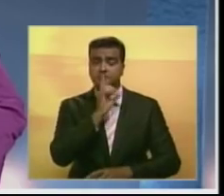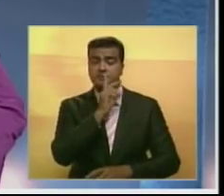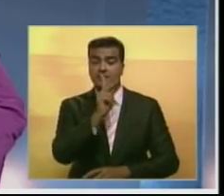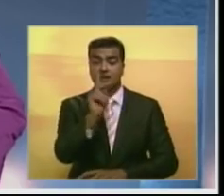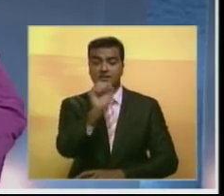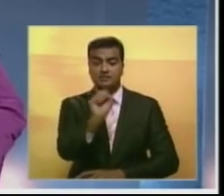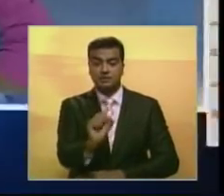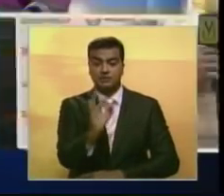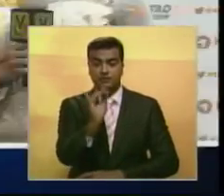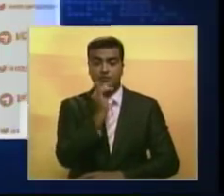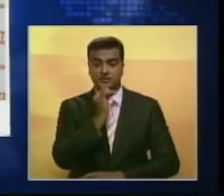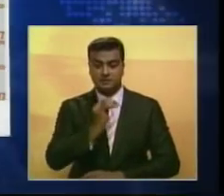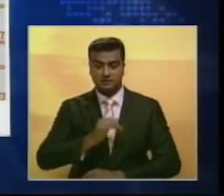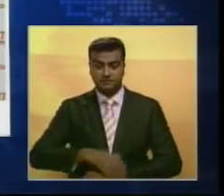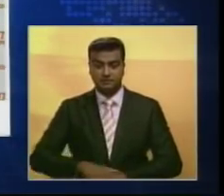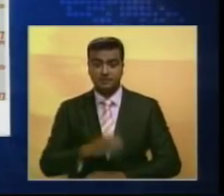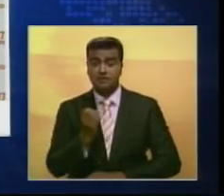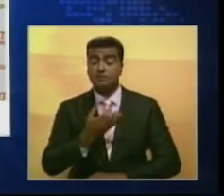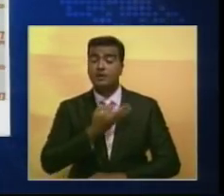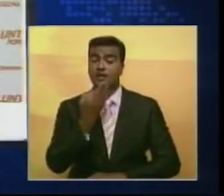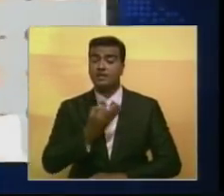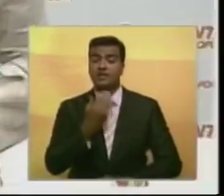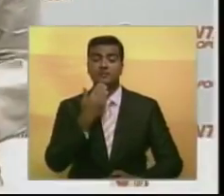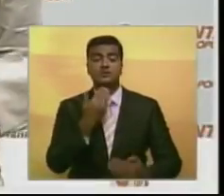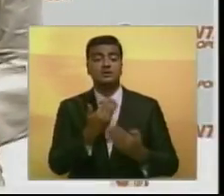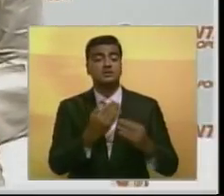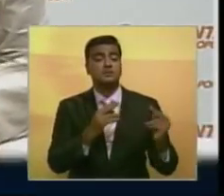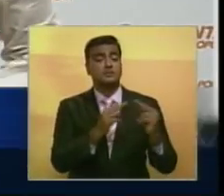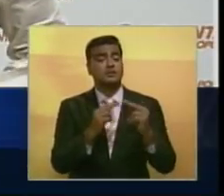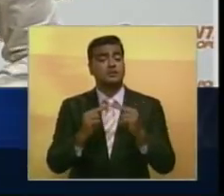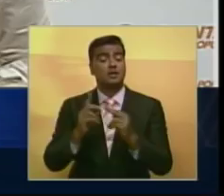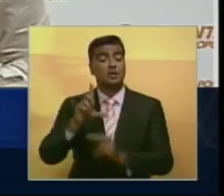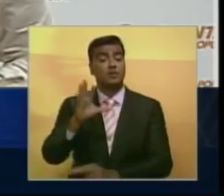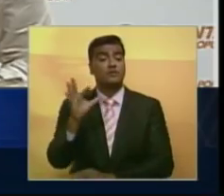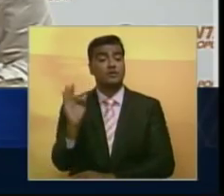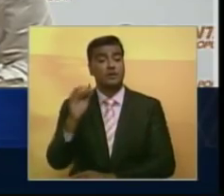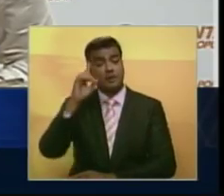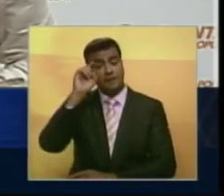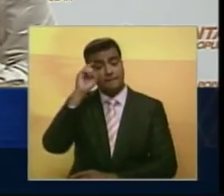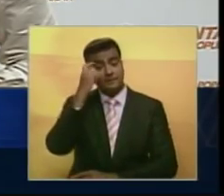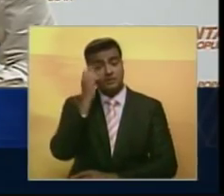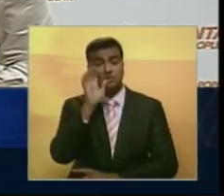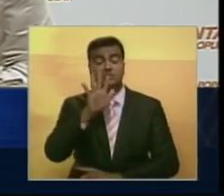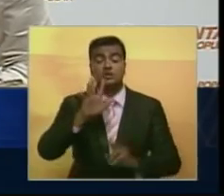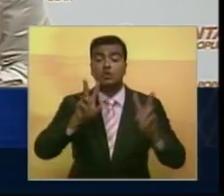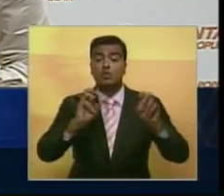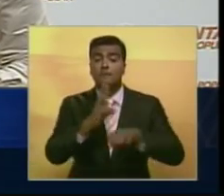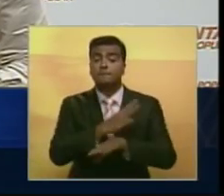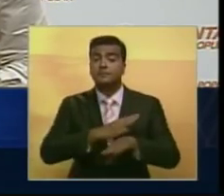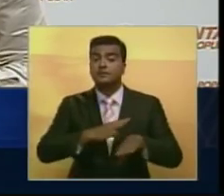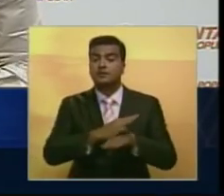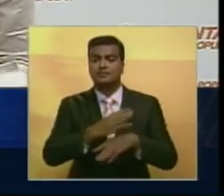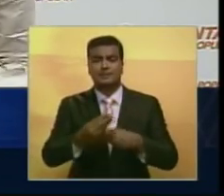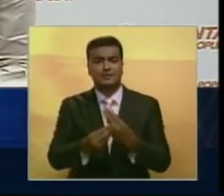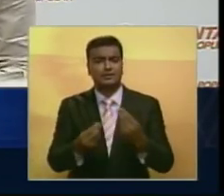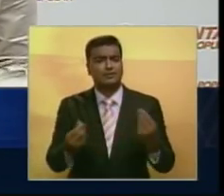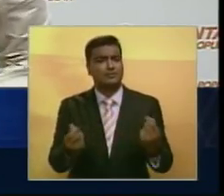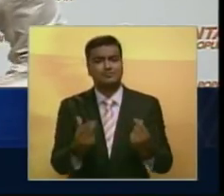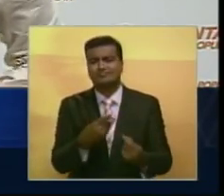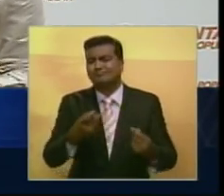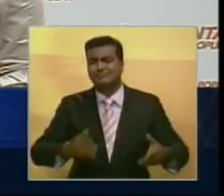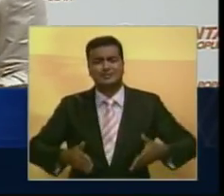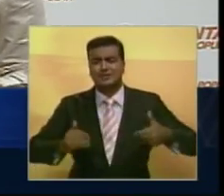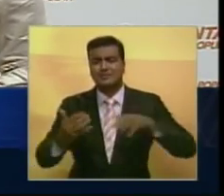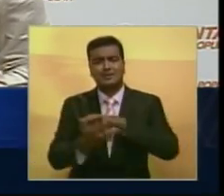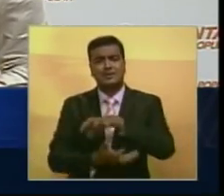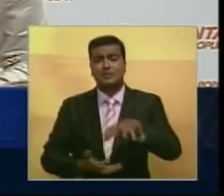trae el reporte. Así es, buenas tardes, gracias por este contacto. Luis Florido cree que con 5 nuevos ministerios para la economía no se